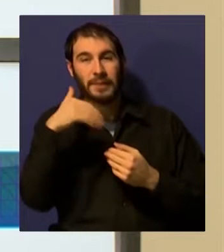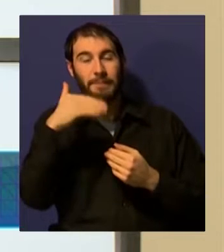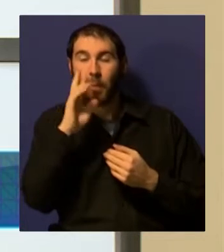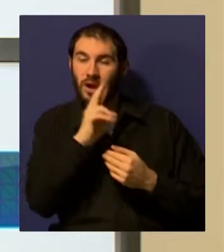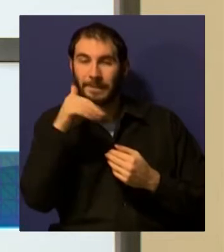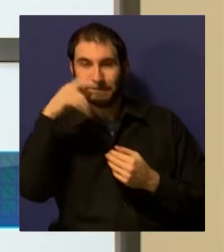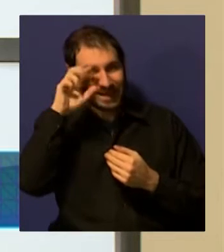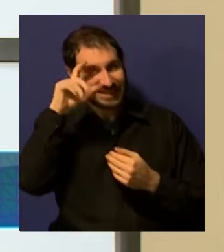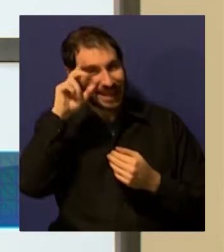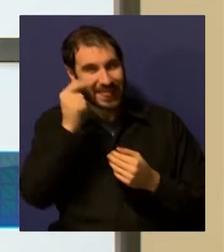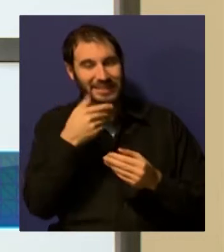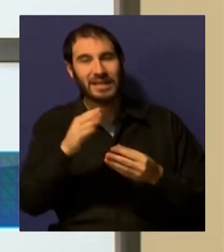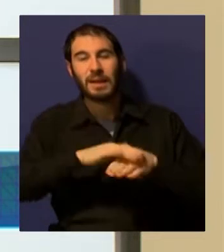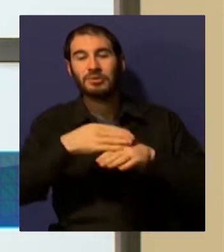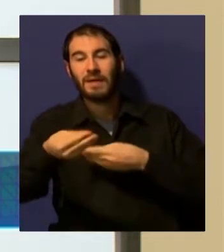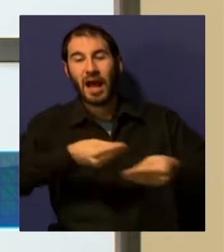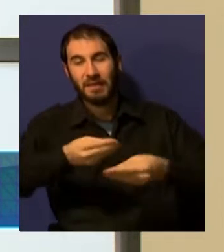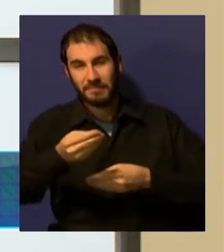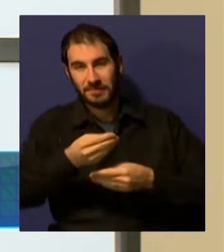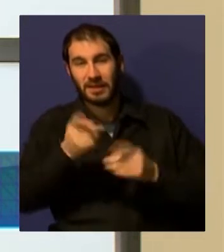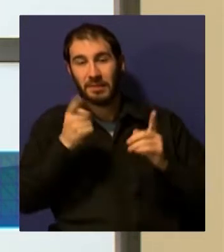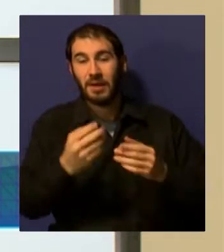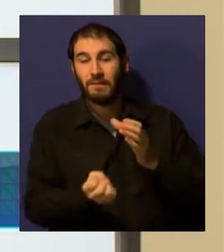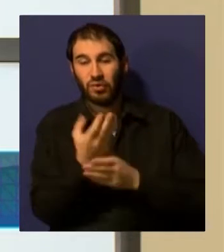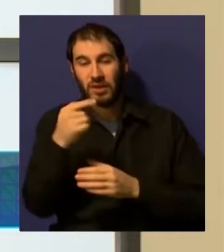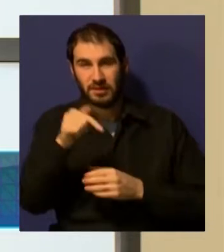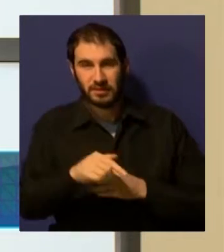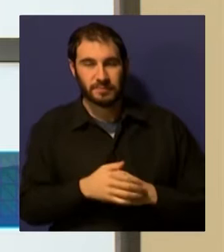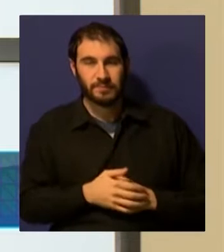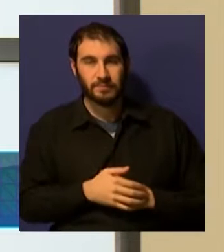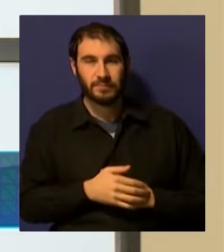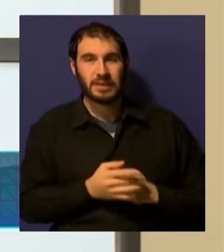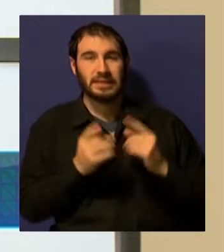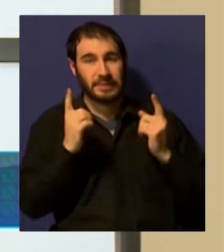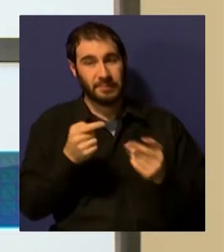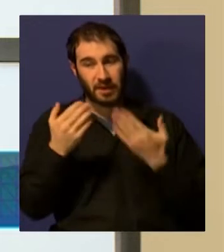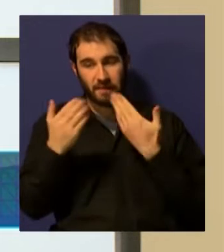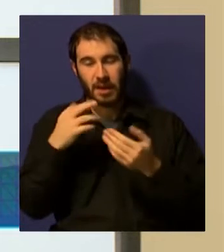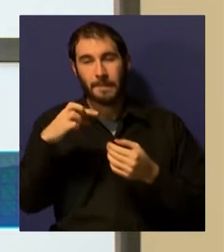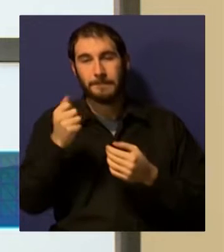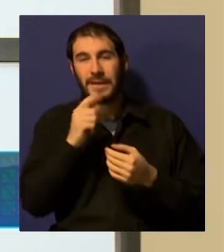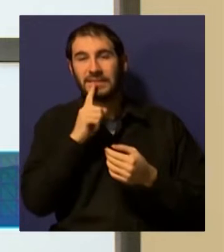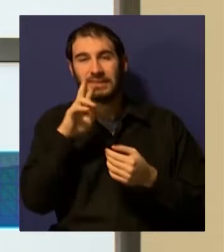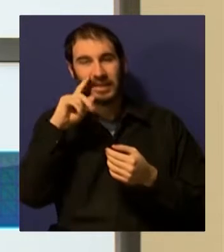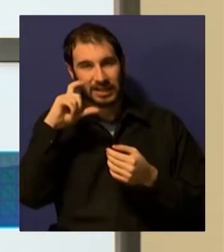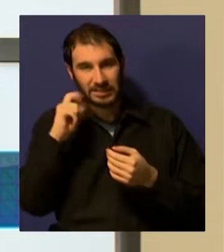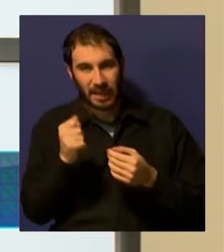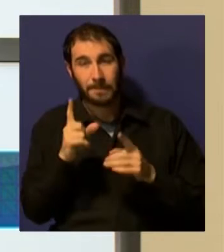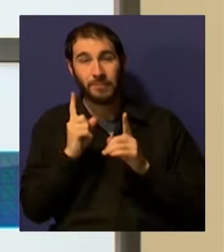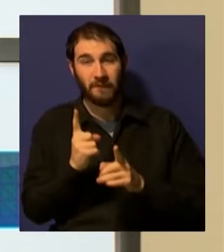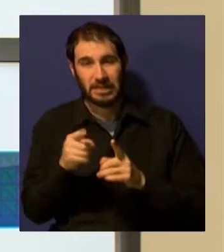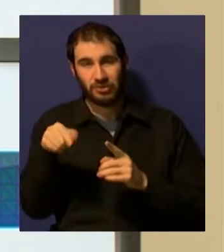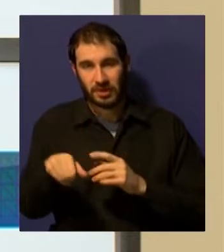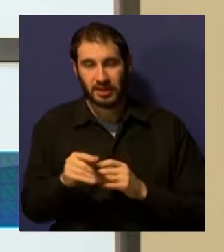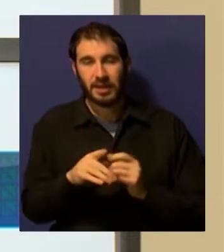que es tesorera de la asociación y además es miembro fundadora. También con Patricia Vicentini, que es docente,